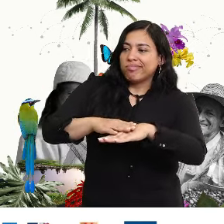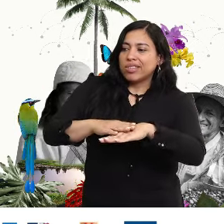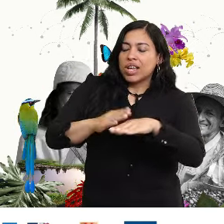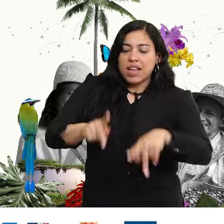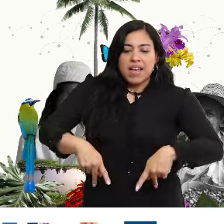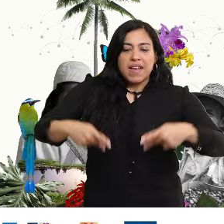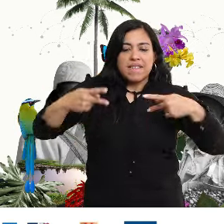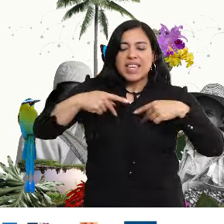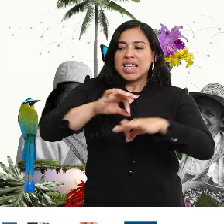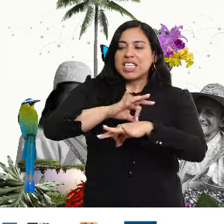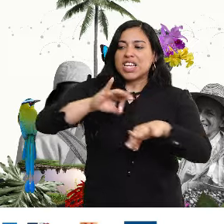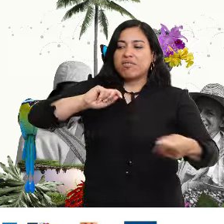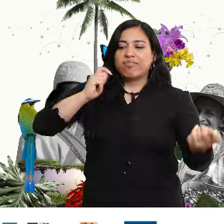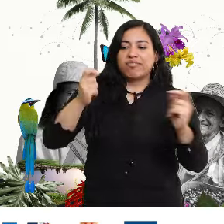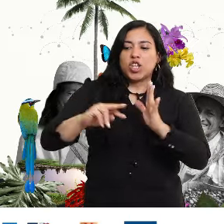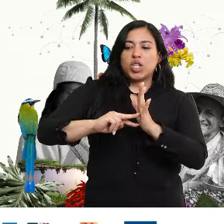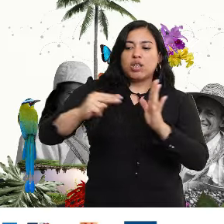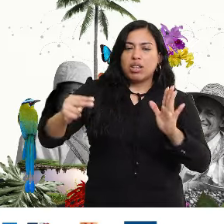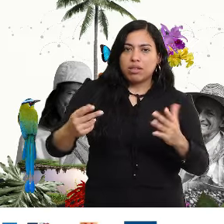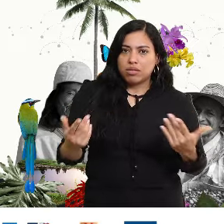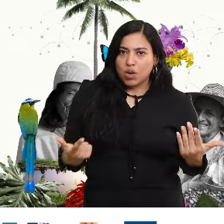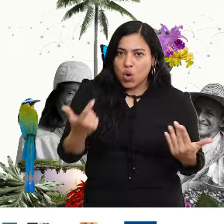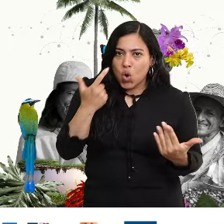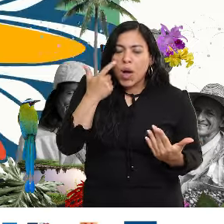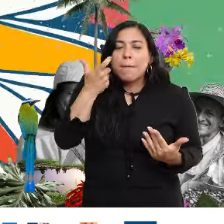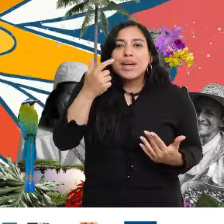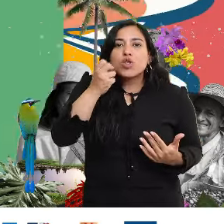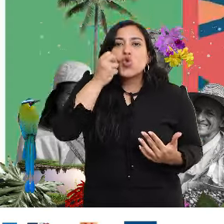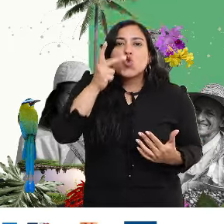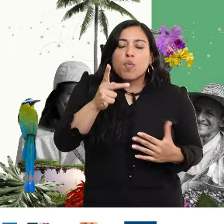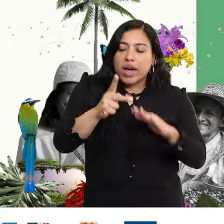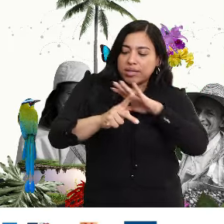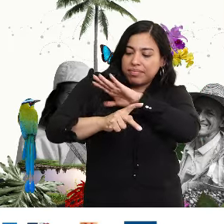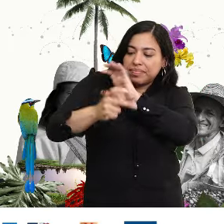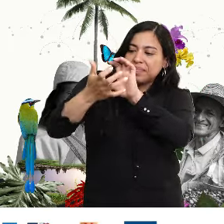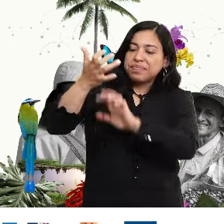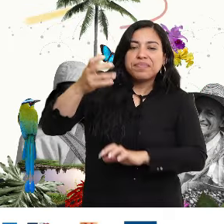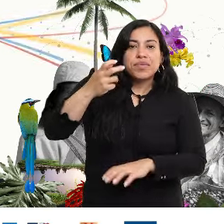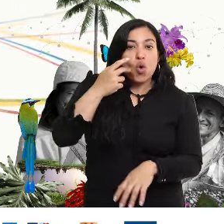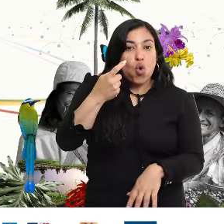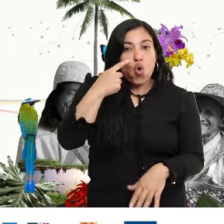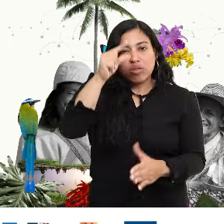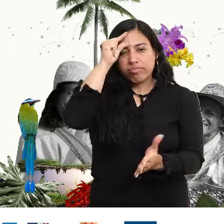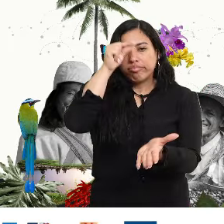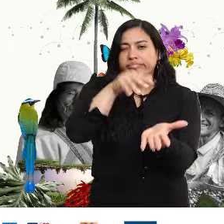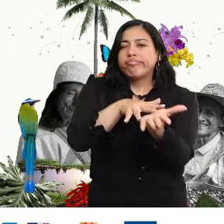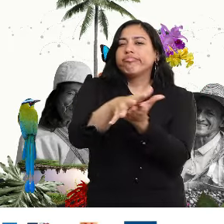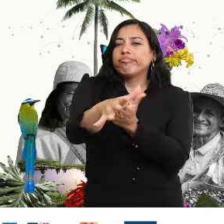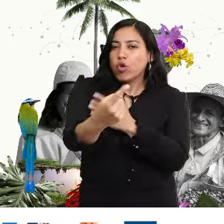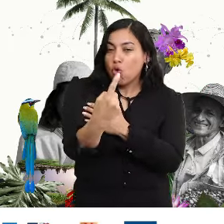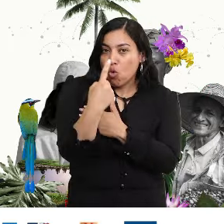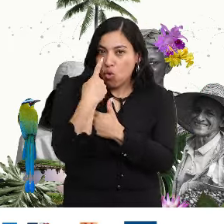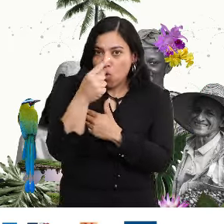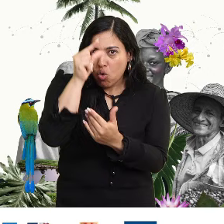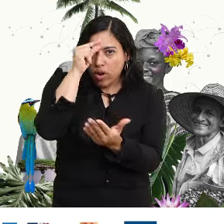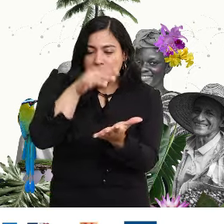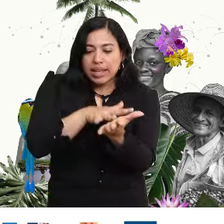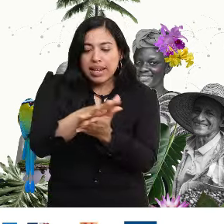vida. Y eso es un proceso de deshumanización, y allí ojo con la inteligencia artificial y ojo con